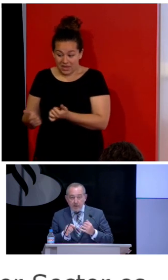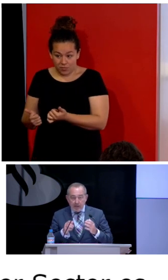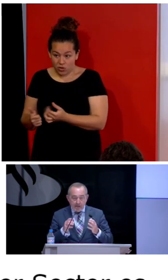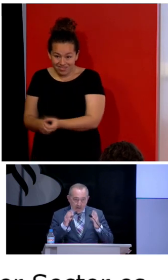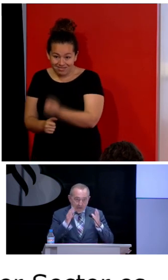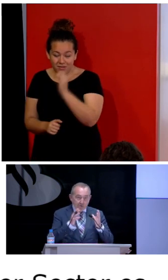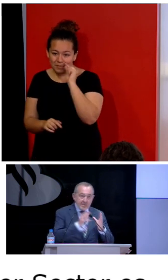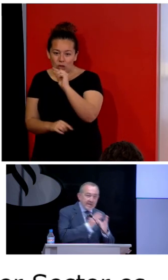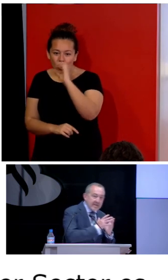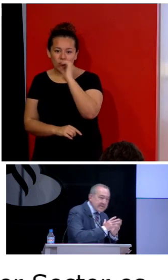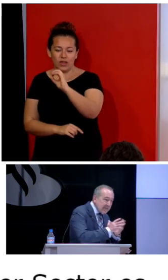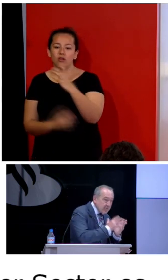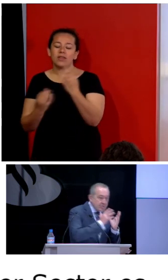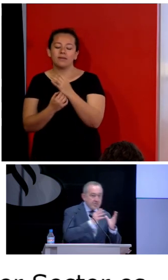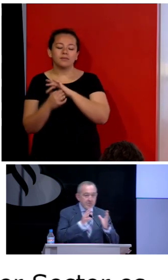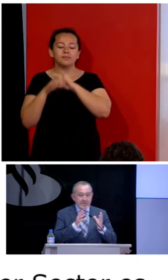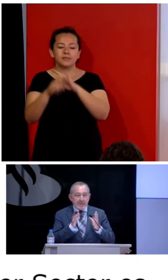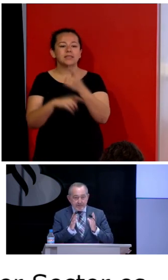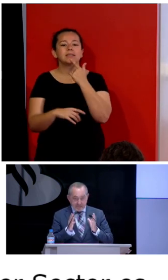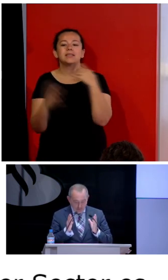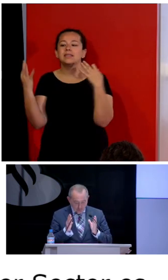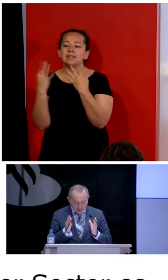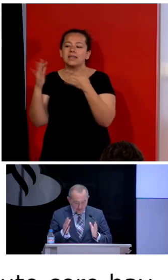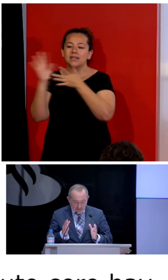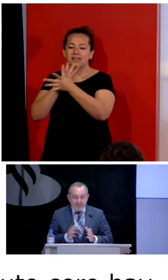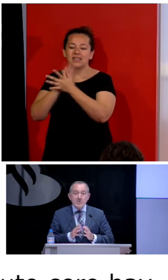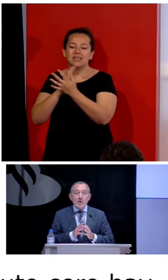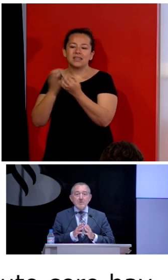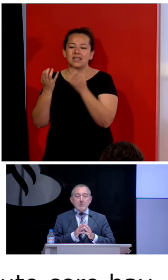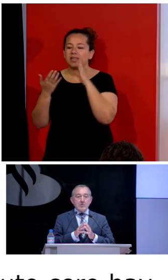Desde el minuto cero hay que orientar de qué es la inclusión y de qué va este mundo.